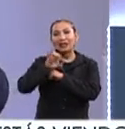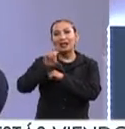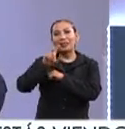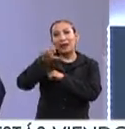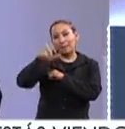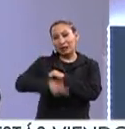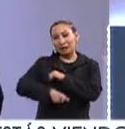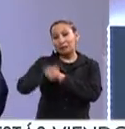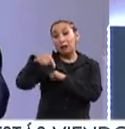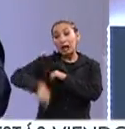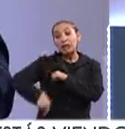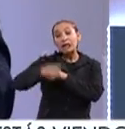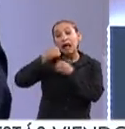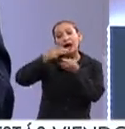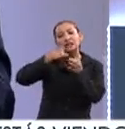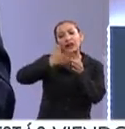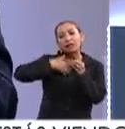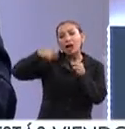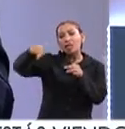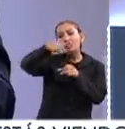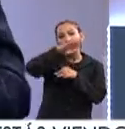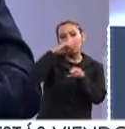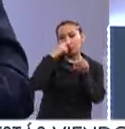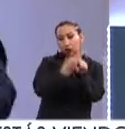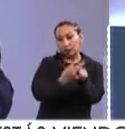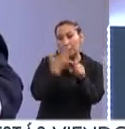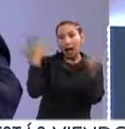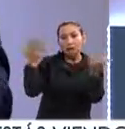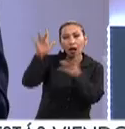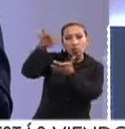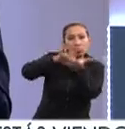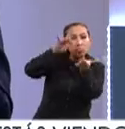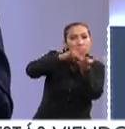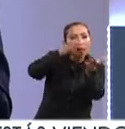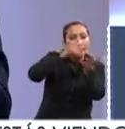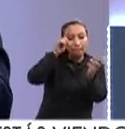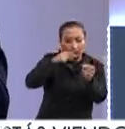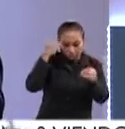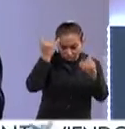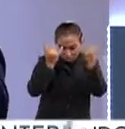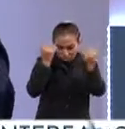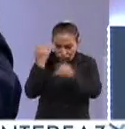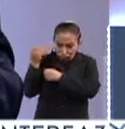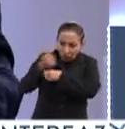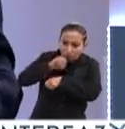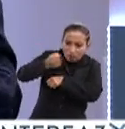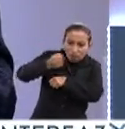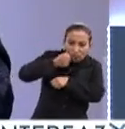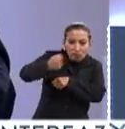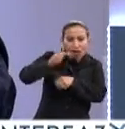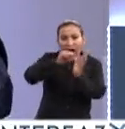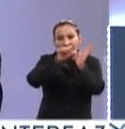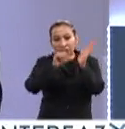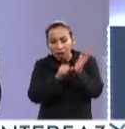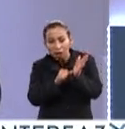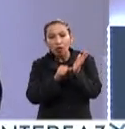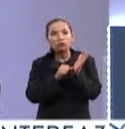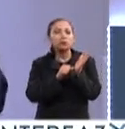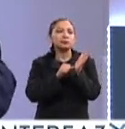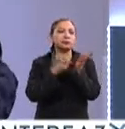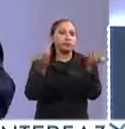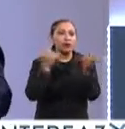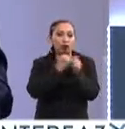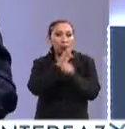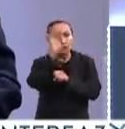México, porque acuérdense que una agencia tiene esta responsabilidad, generar propios reportajes, artículos,